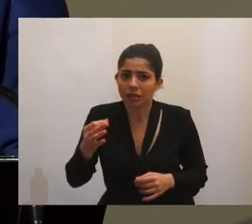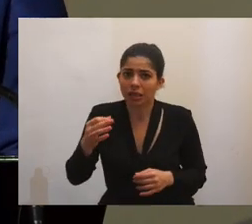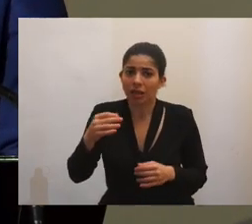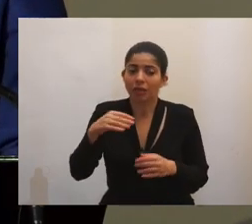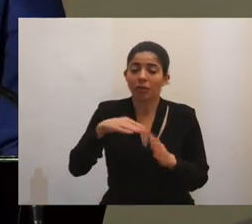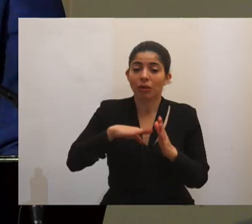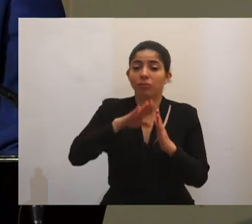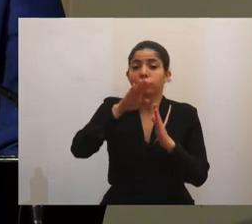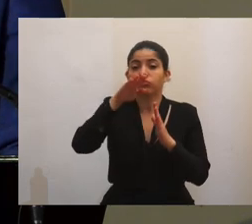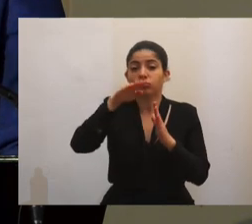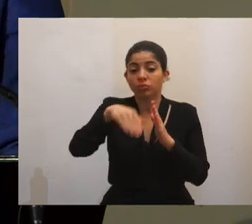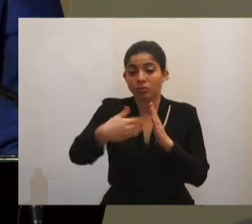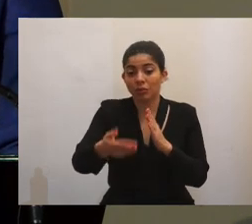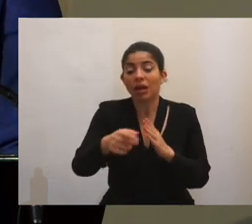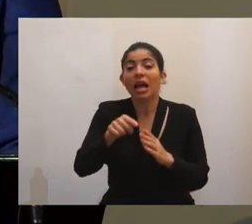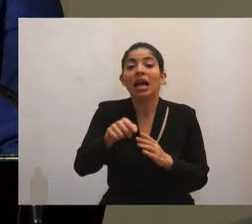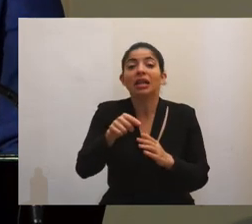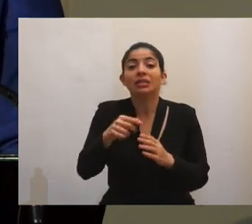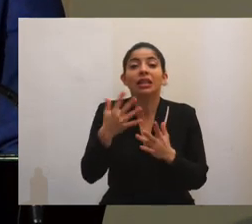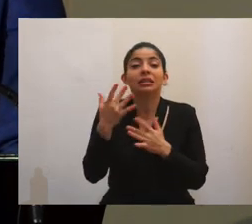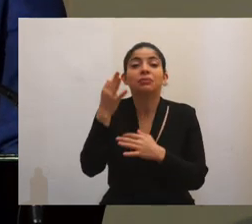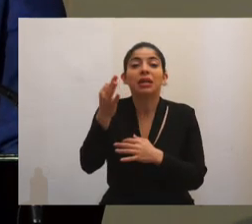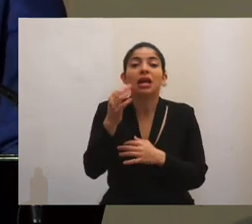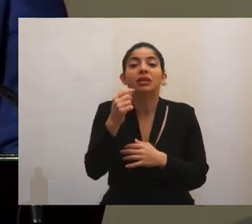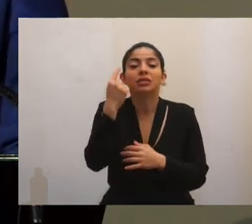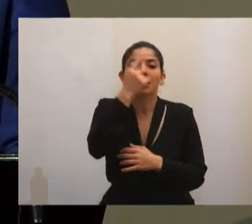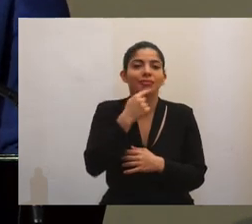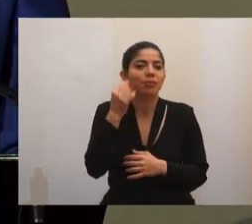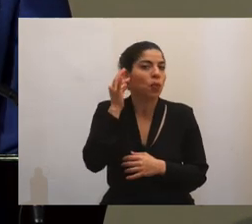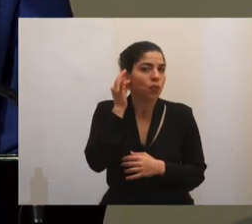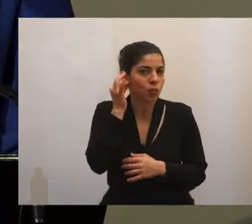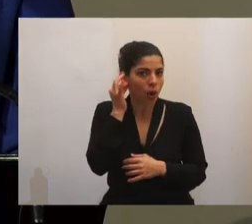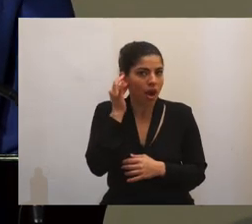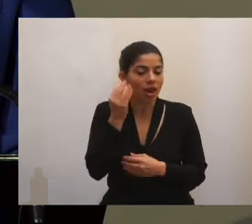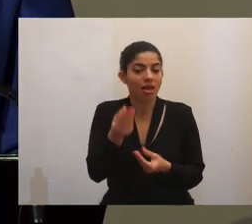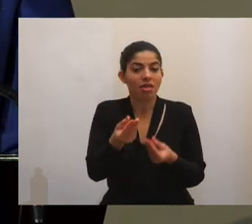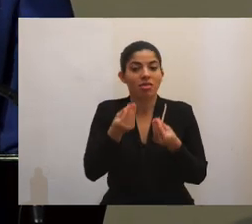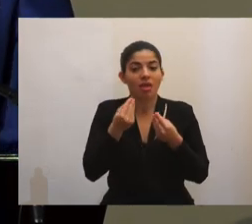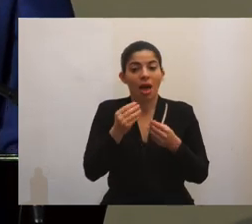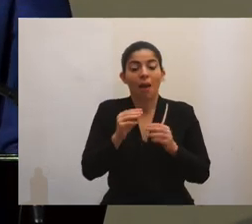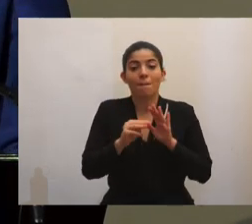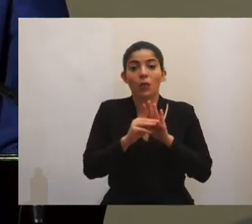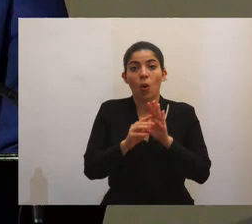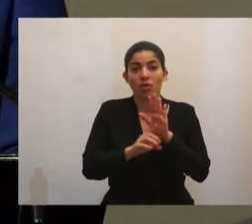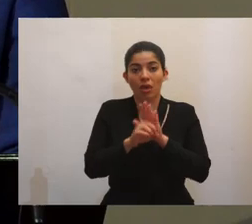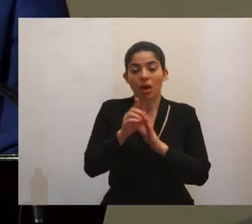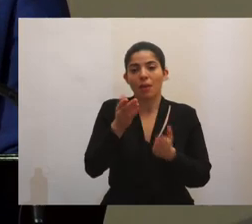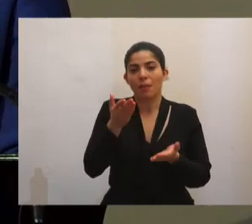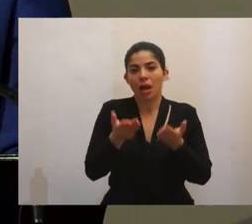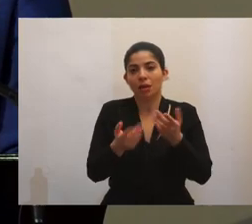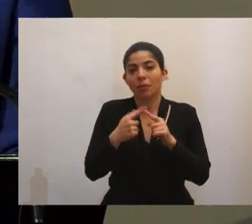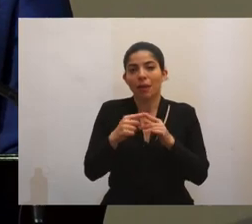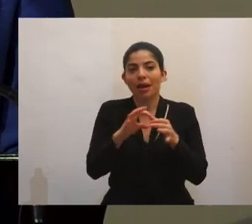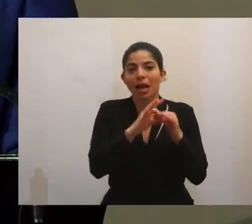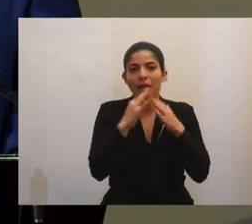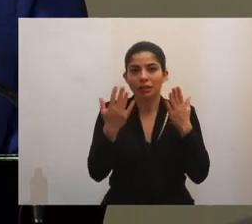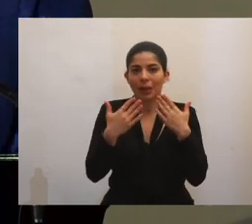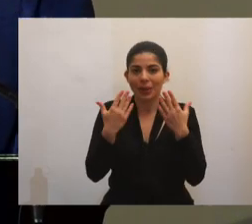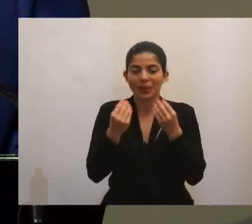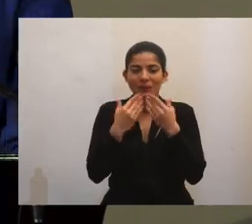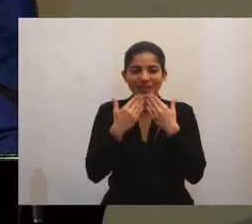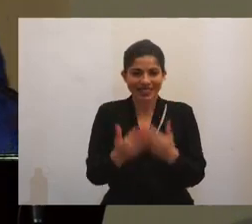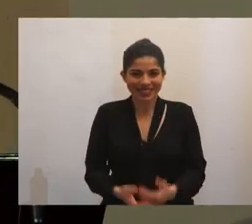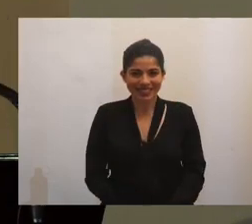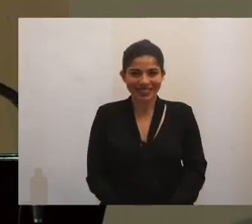curva y esa esperanza tiene rostro de mujer y tiene un balance en nuestro modelo de desarrollo y nuestra relación con el ambiente.